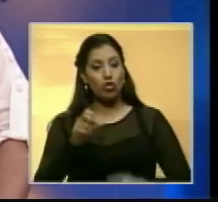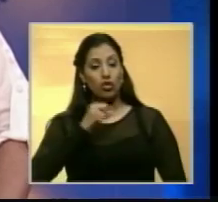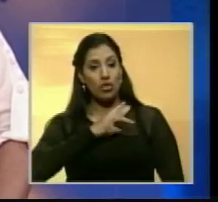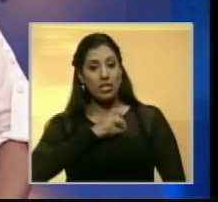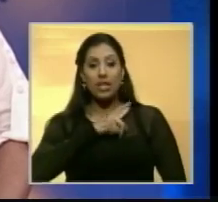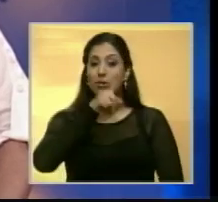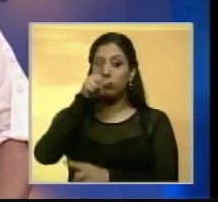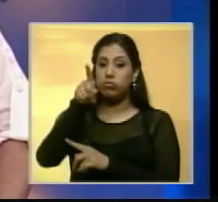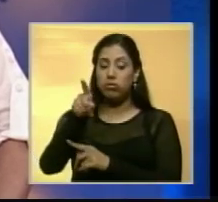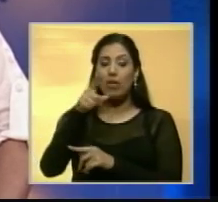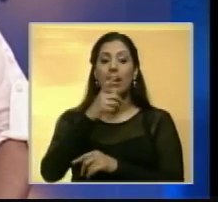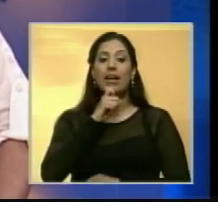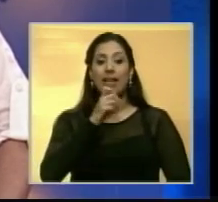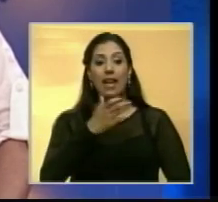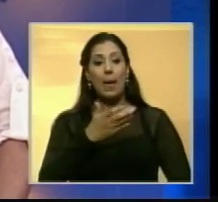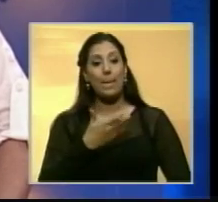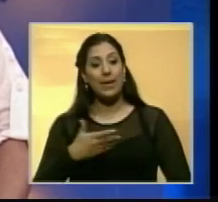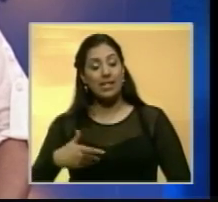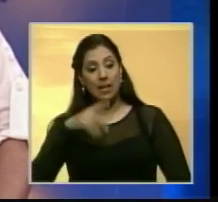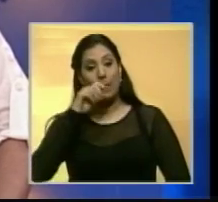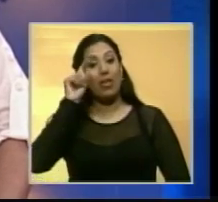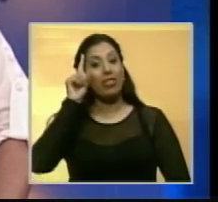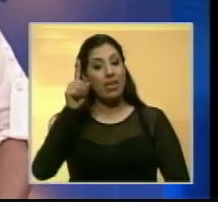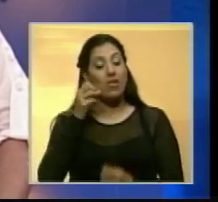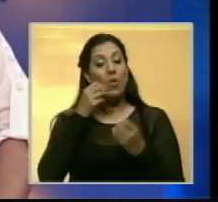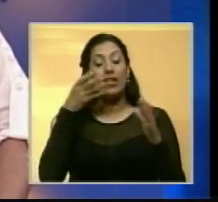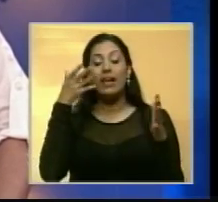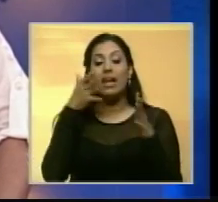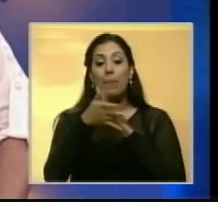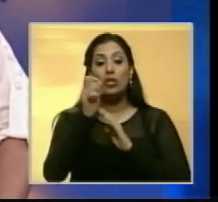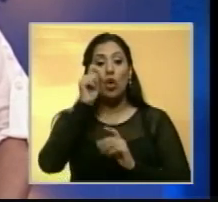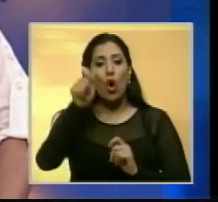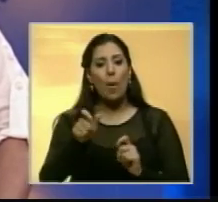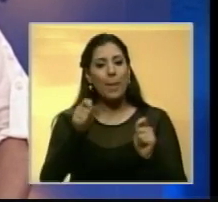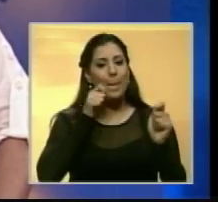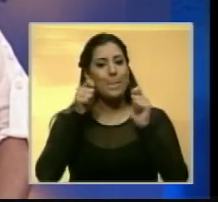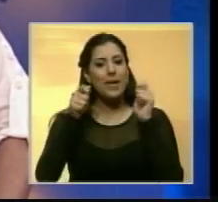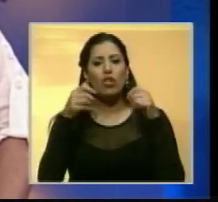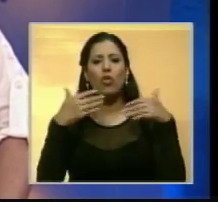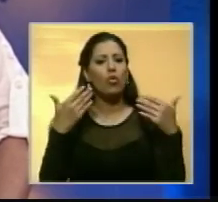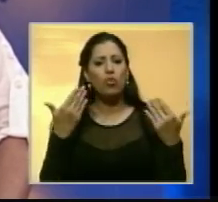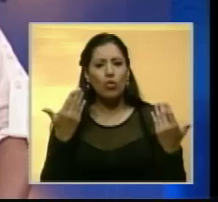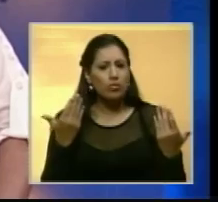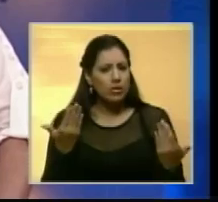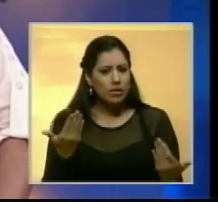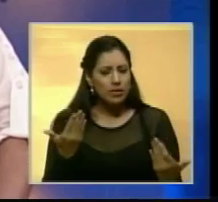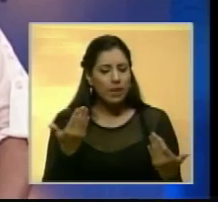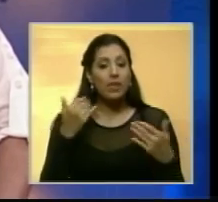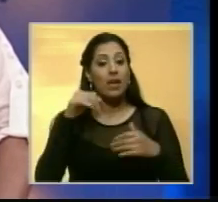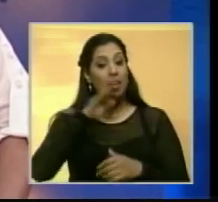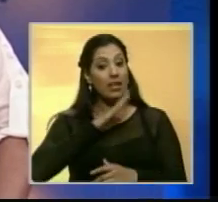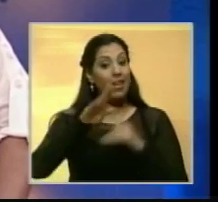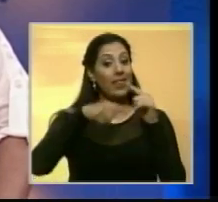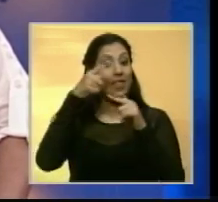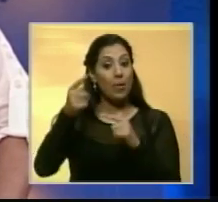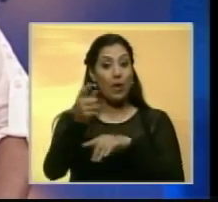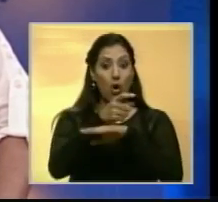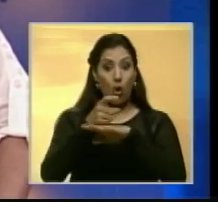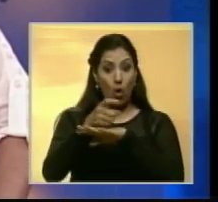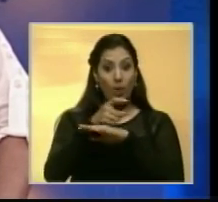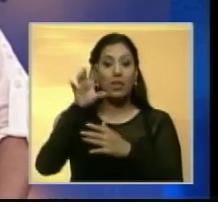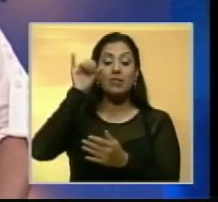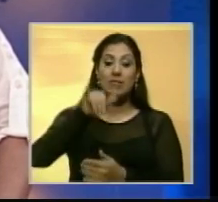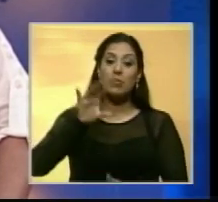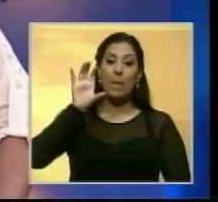Chile exigió al Ejecutivo venezolano dar a conocer el paradero del periodista chileno-venezolano Braulio Jatar. Esto luego de que el gobierno de